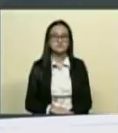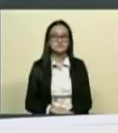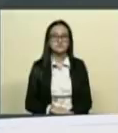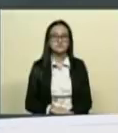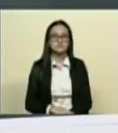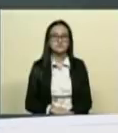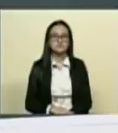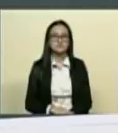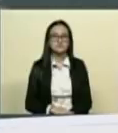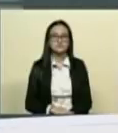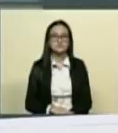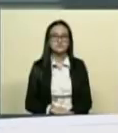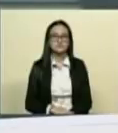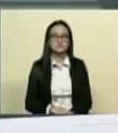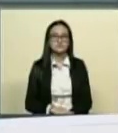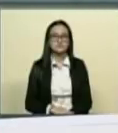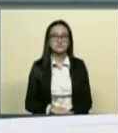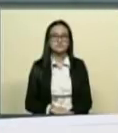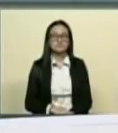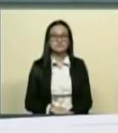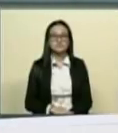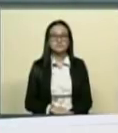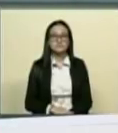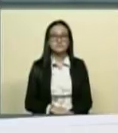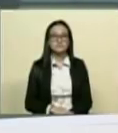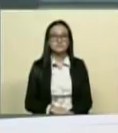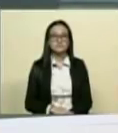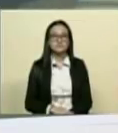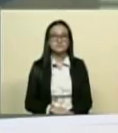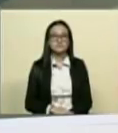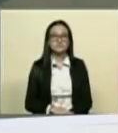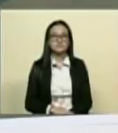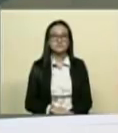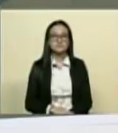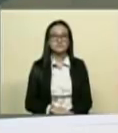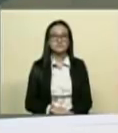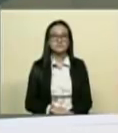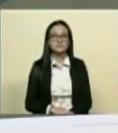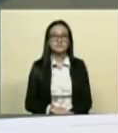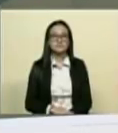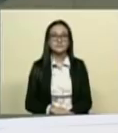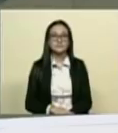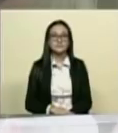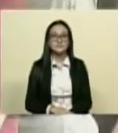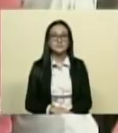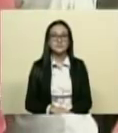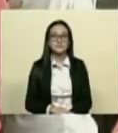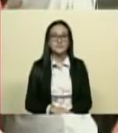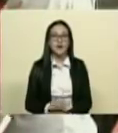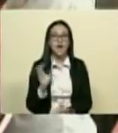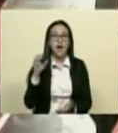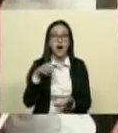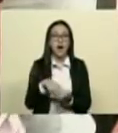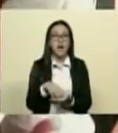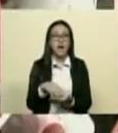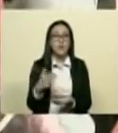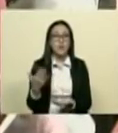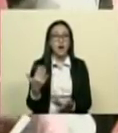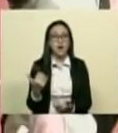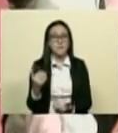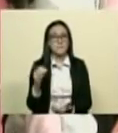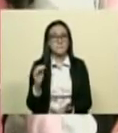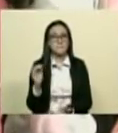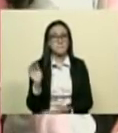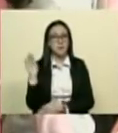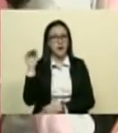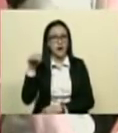1, 2, 3, probando. Establecemos el contacto desde el estado de Aragua, específicamente en la ciudad de Maracay,